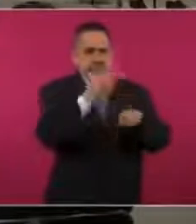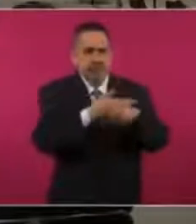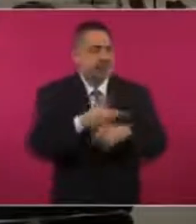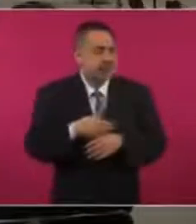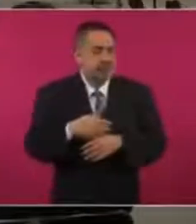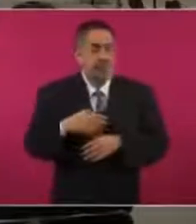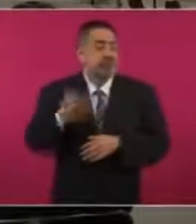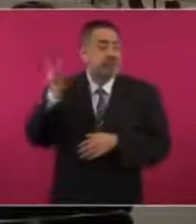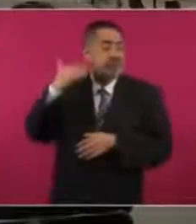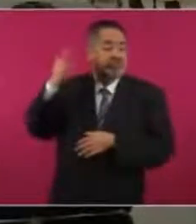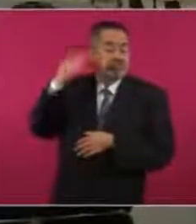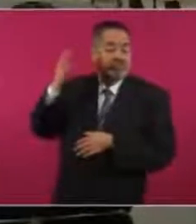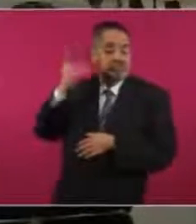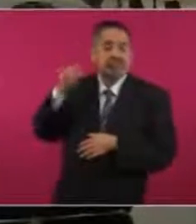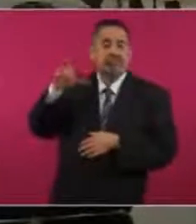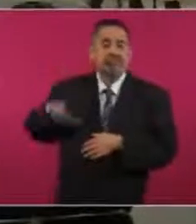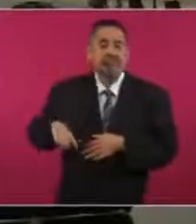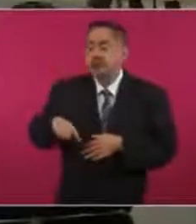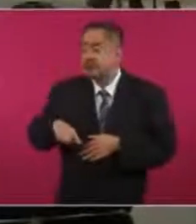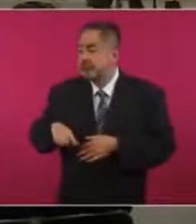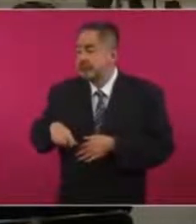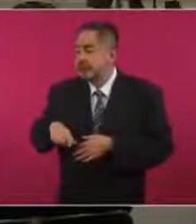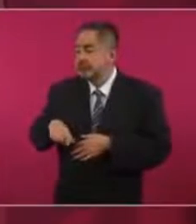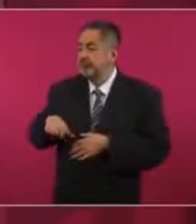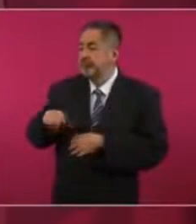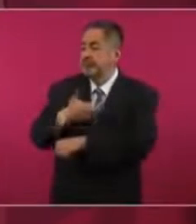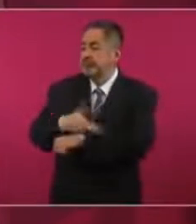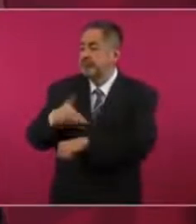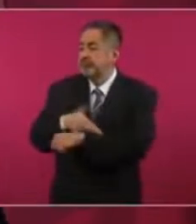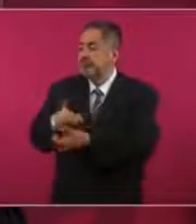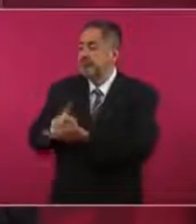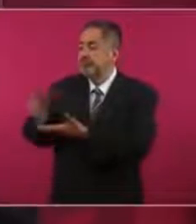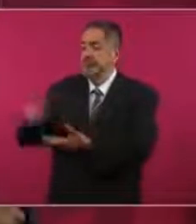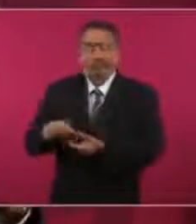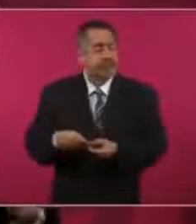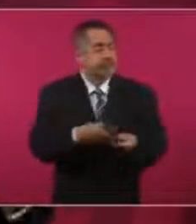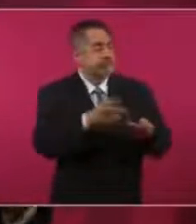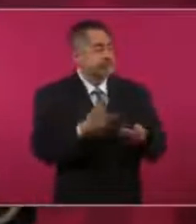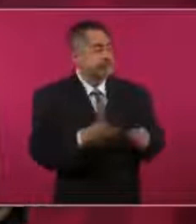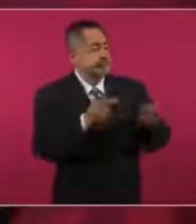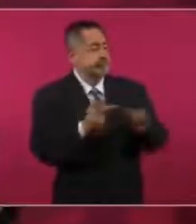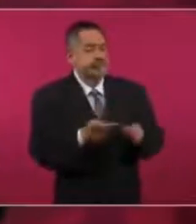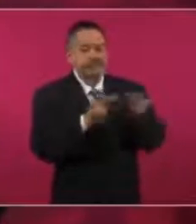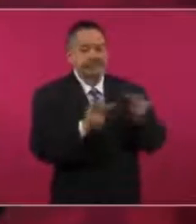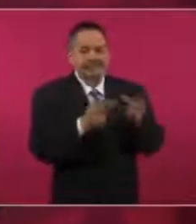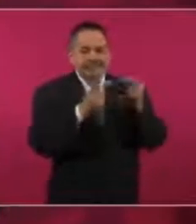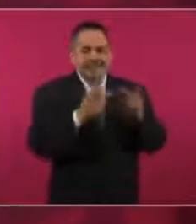función principal del gobierno. ¿Qué les va